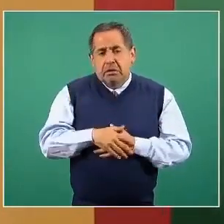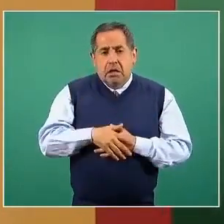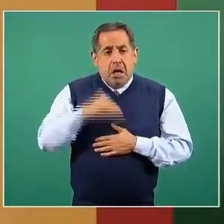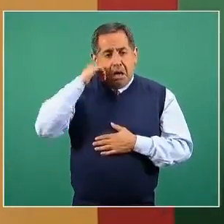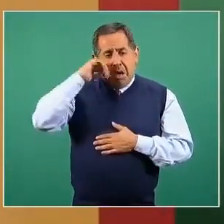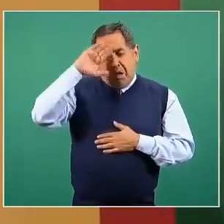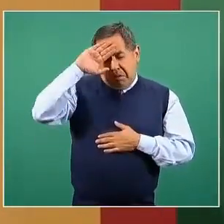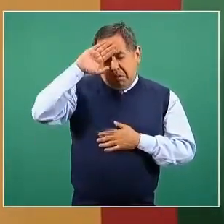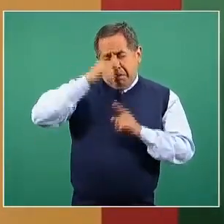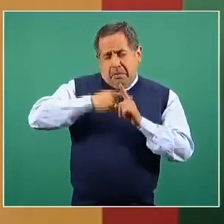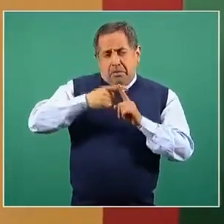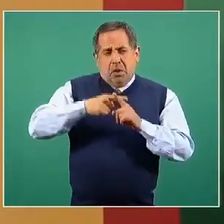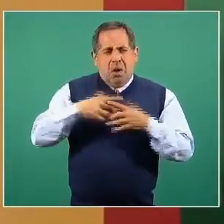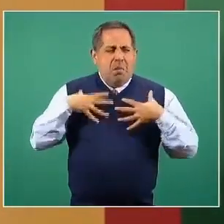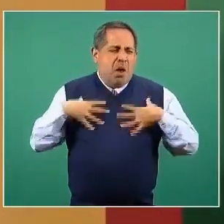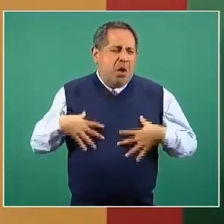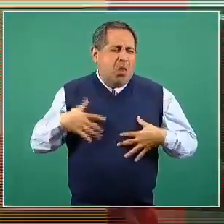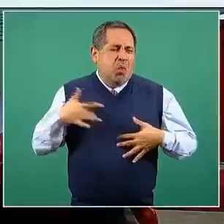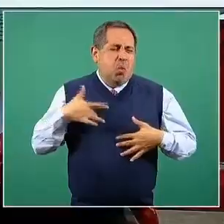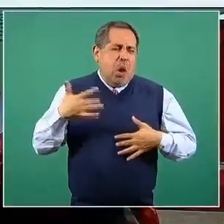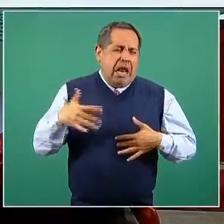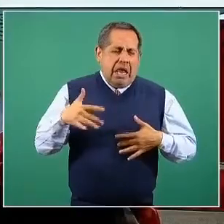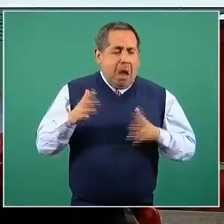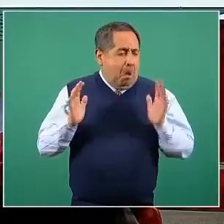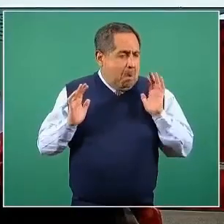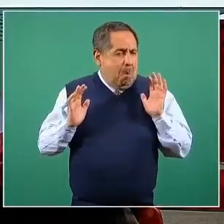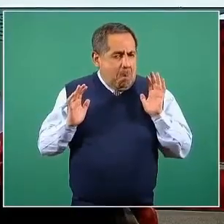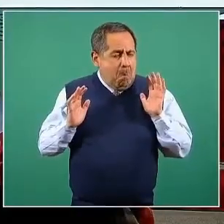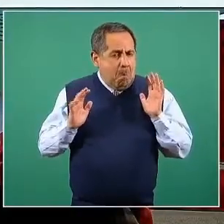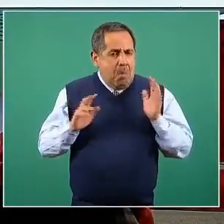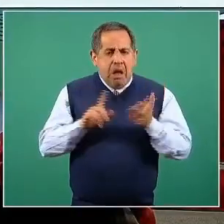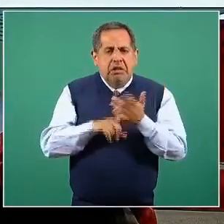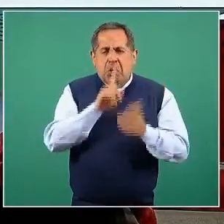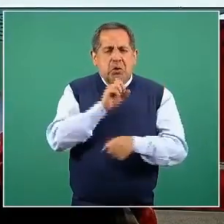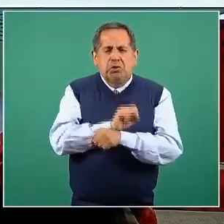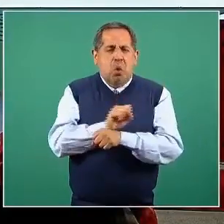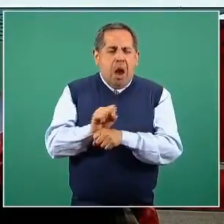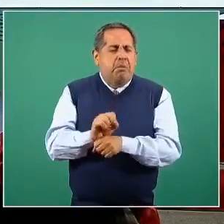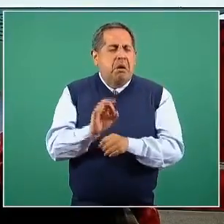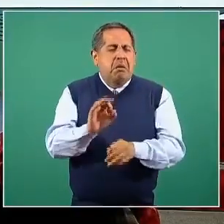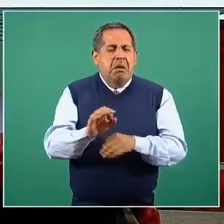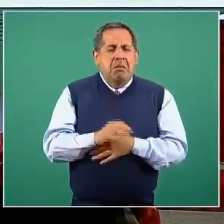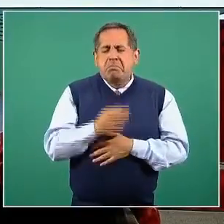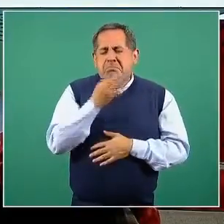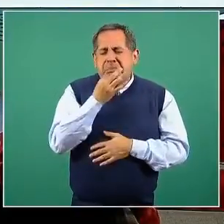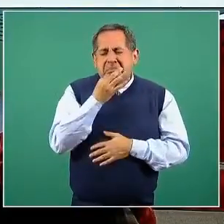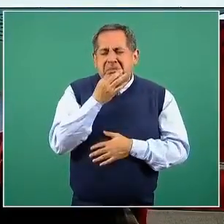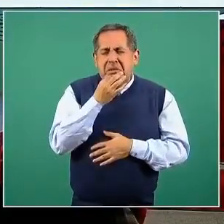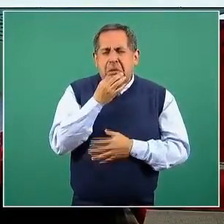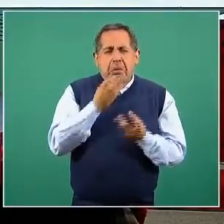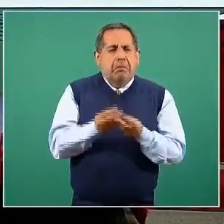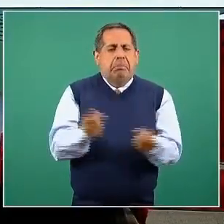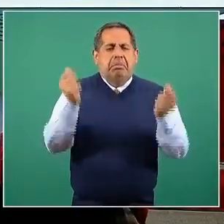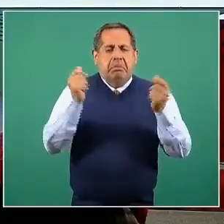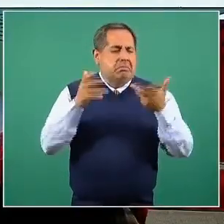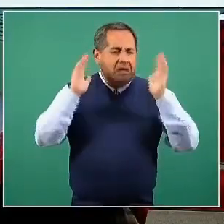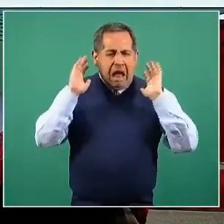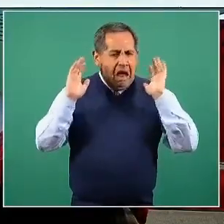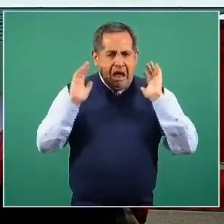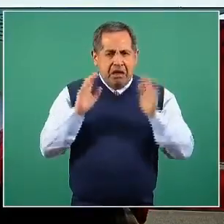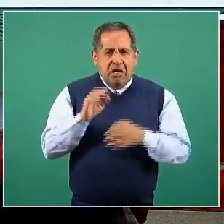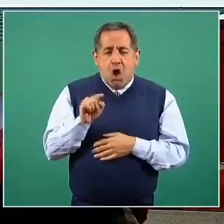fiebre, dolor muscular. Generalmente todos estos síntomas son menores y se resuelven de manera espontánea.